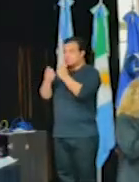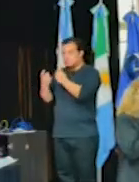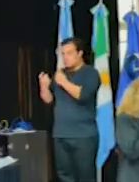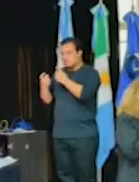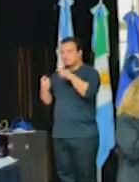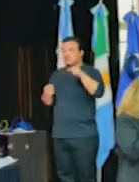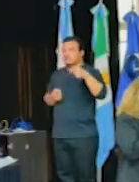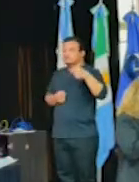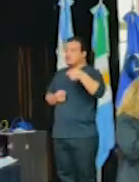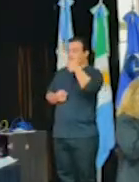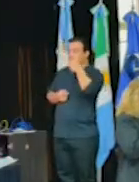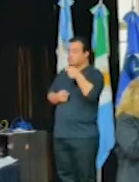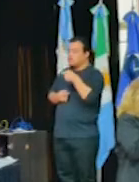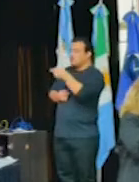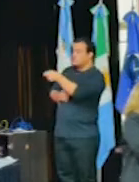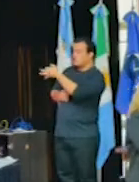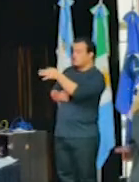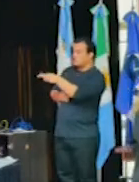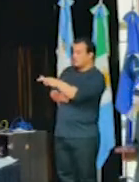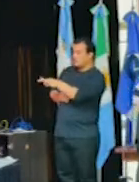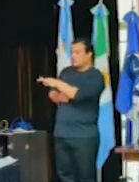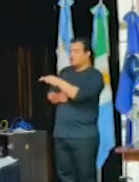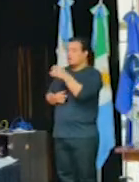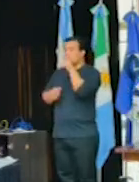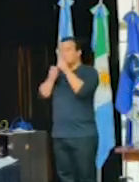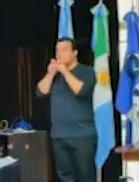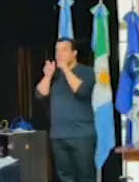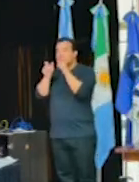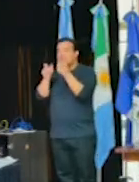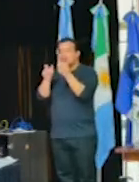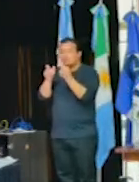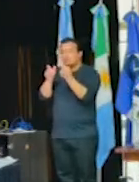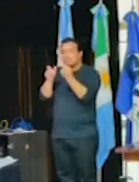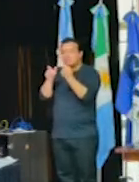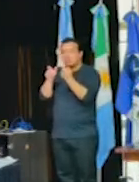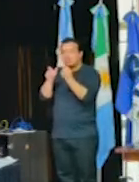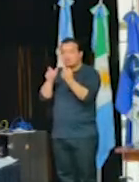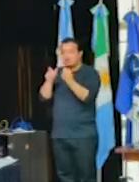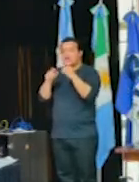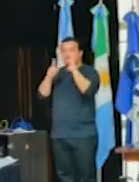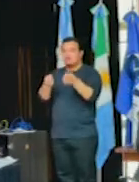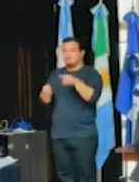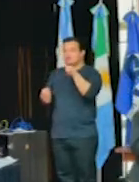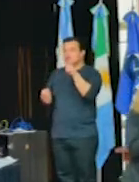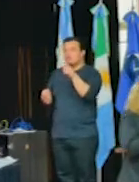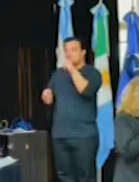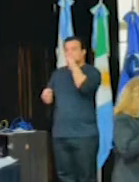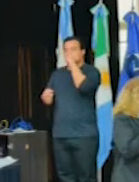podía mantenerse sentada, decía pocas palabras, besaba a su esposo y lagrimeaba. Al otro día falleció.